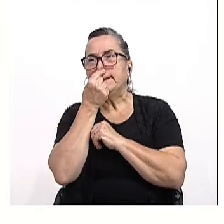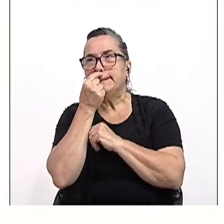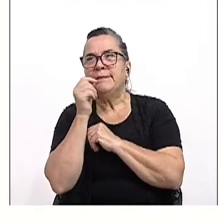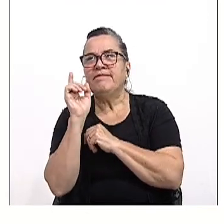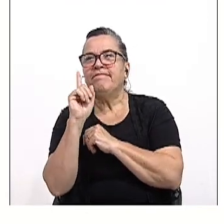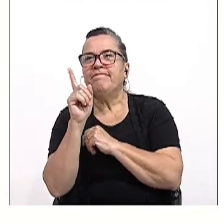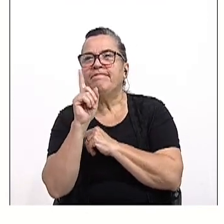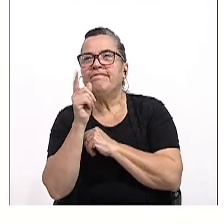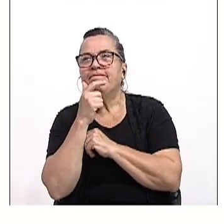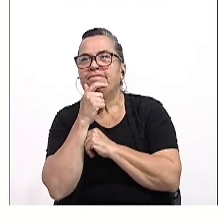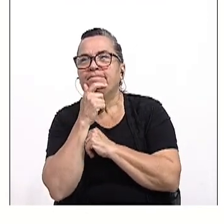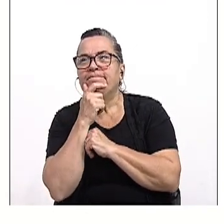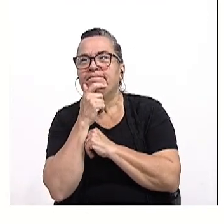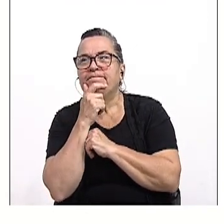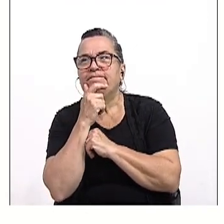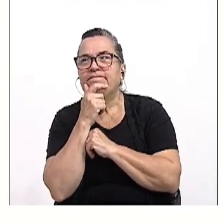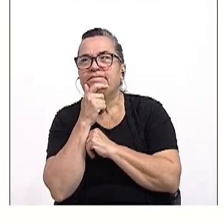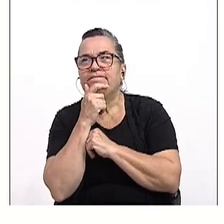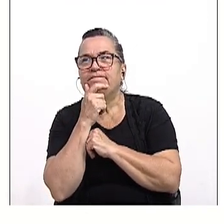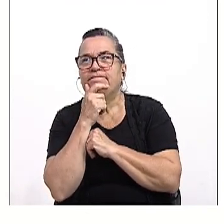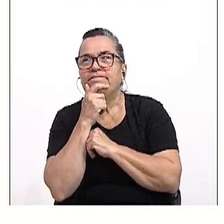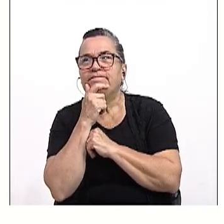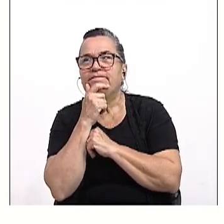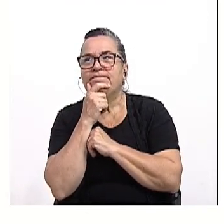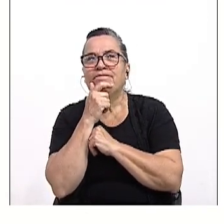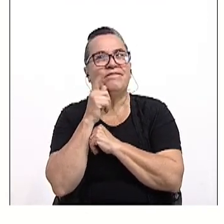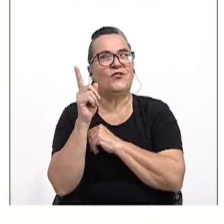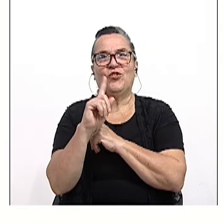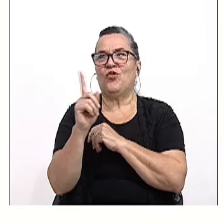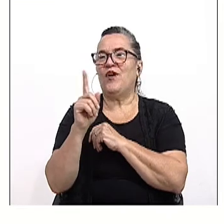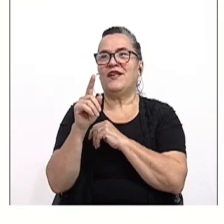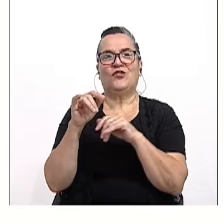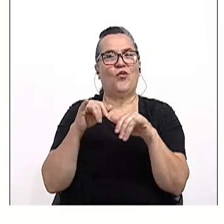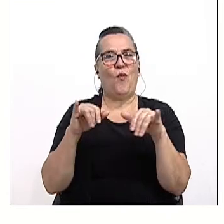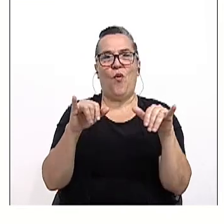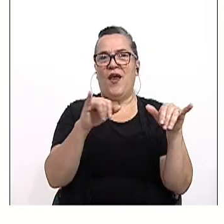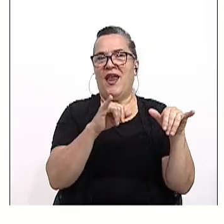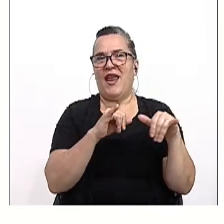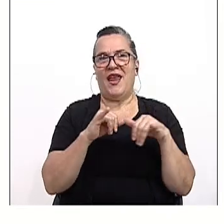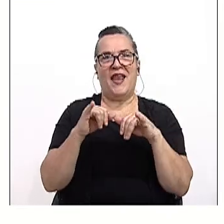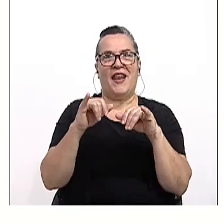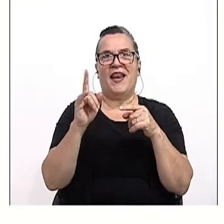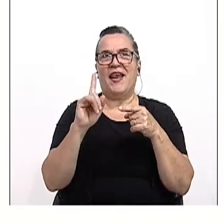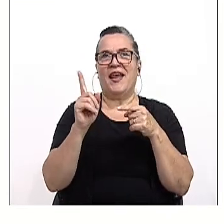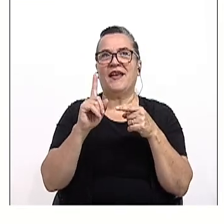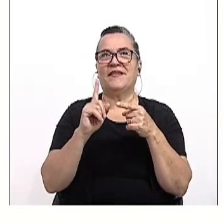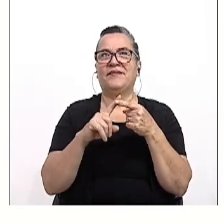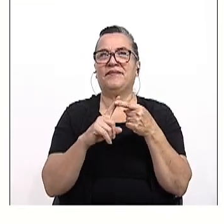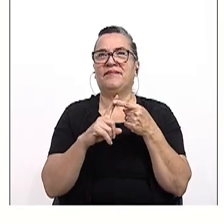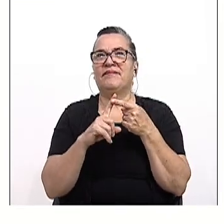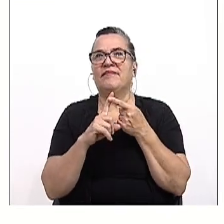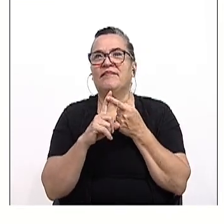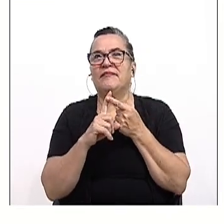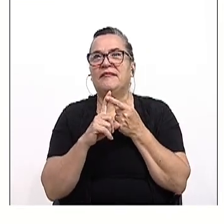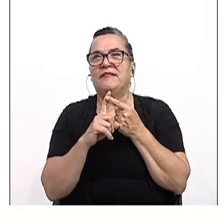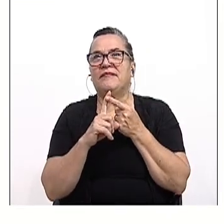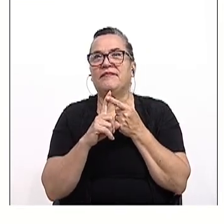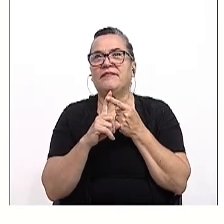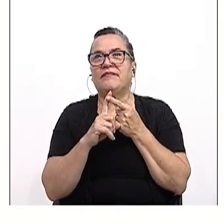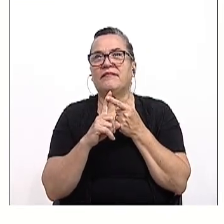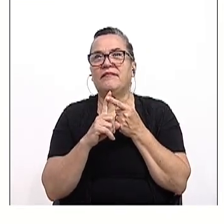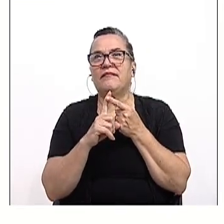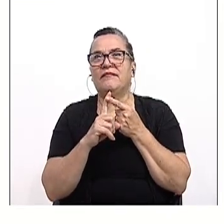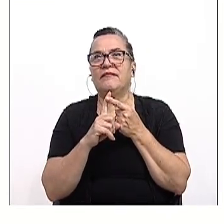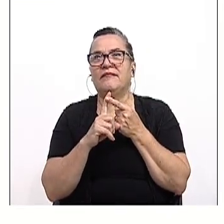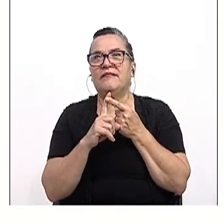dónde encontramos su cartita. No, no es mezcla homogénea. Vamos arriba, a la última de la